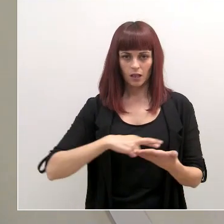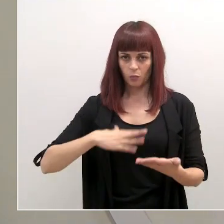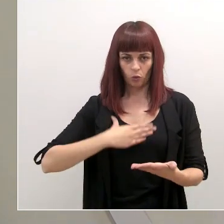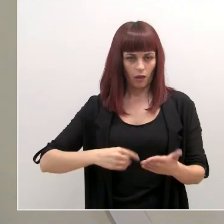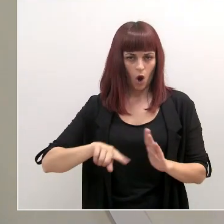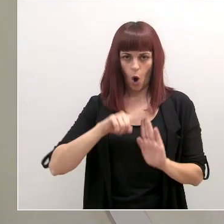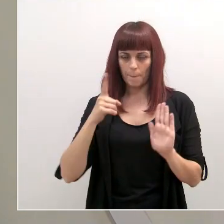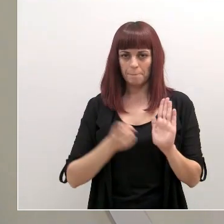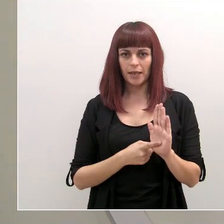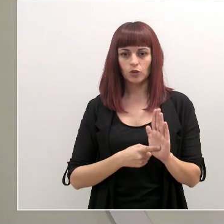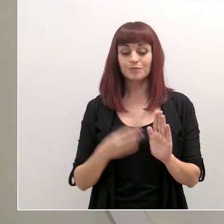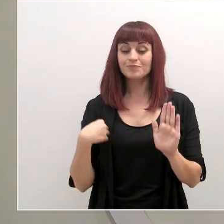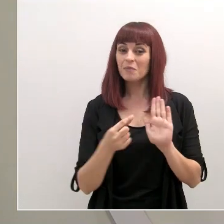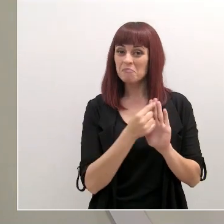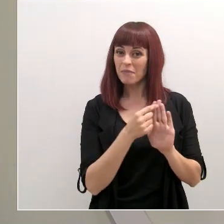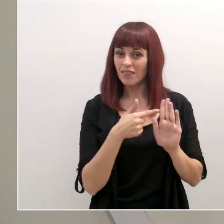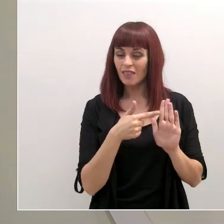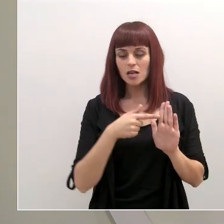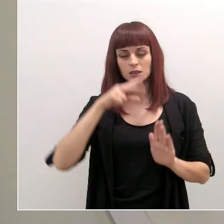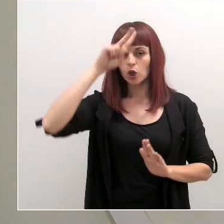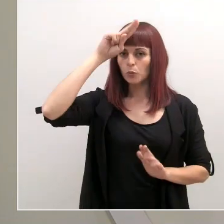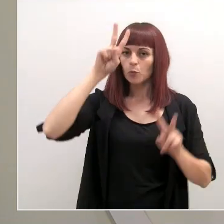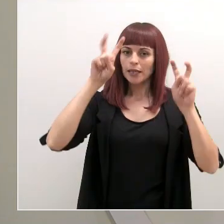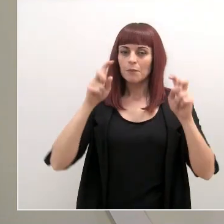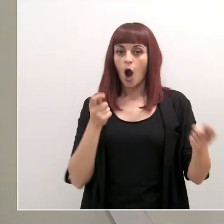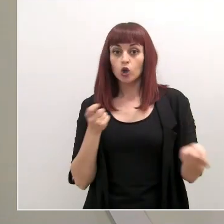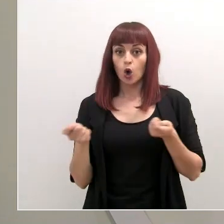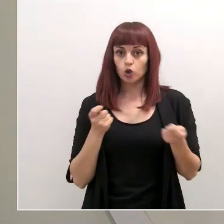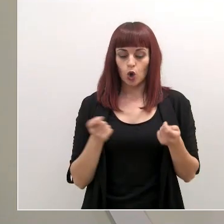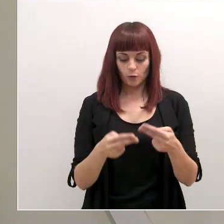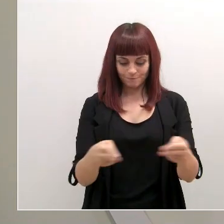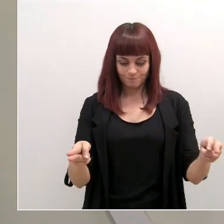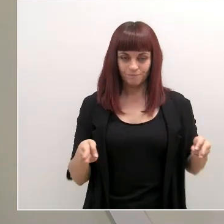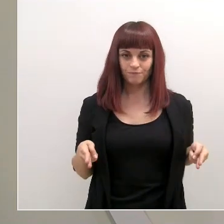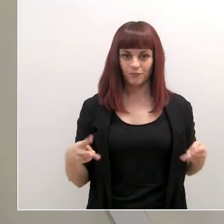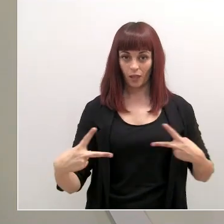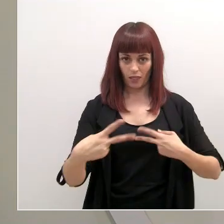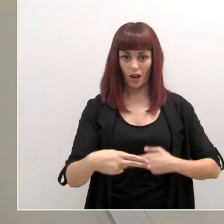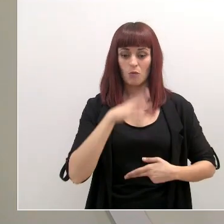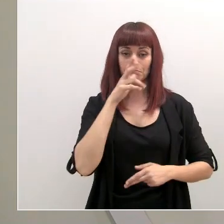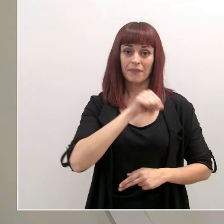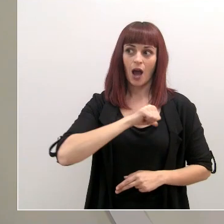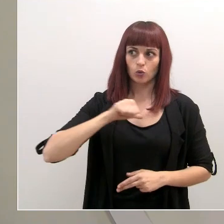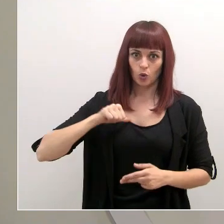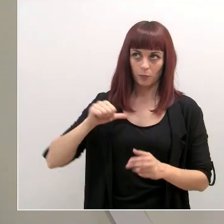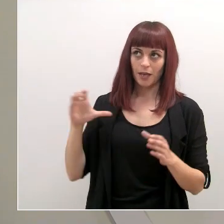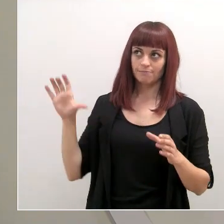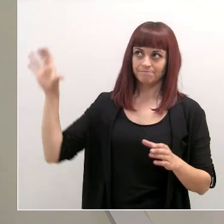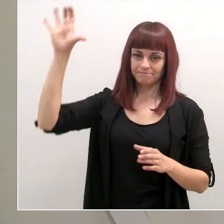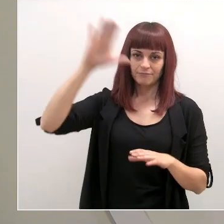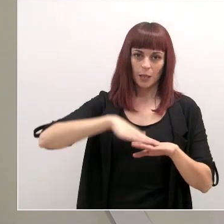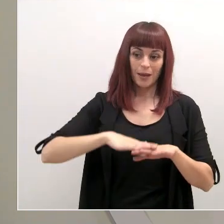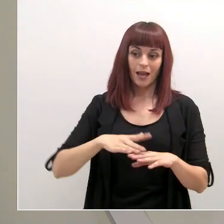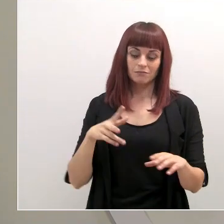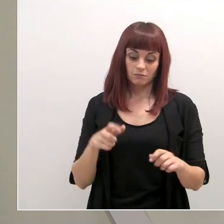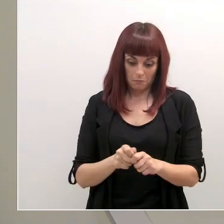Al respecto de esta medida, nos preocupa el control de este cierre perimetral, de las autonomías para evitar un repunte de casos,